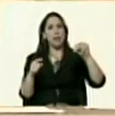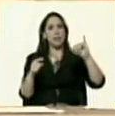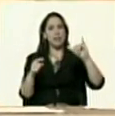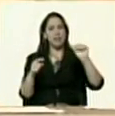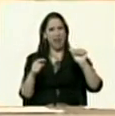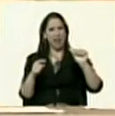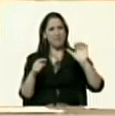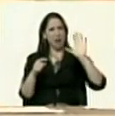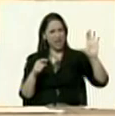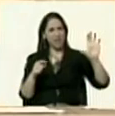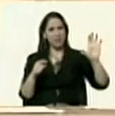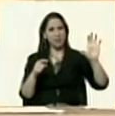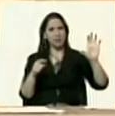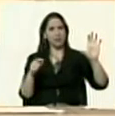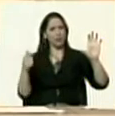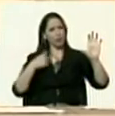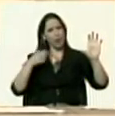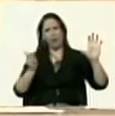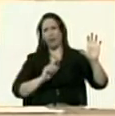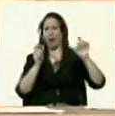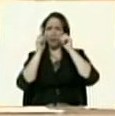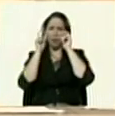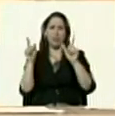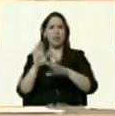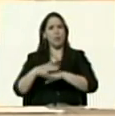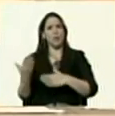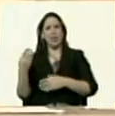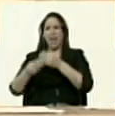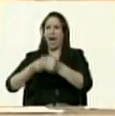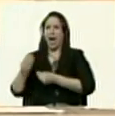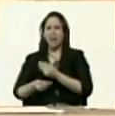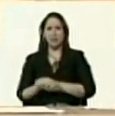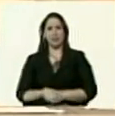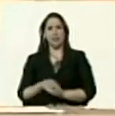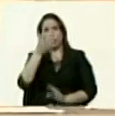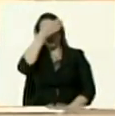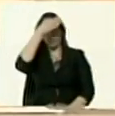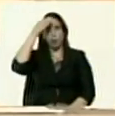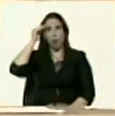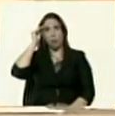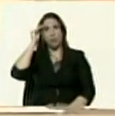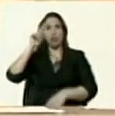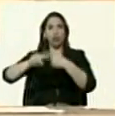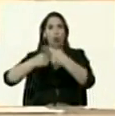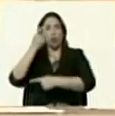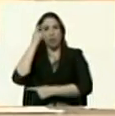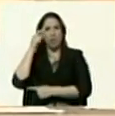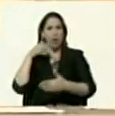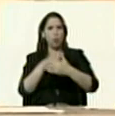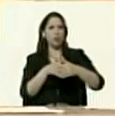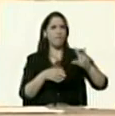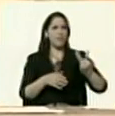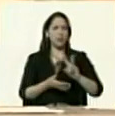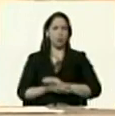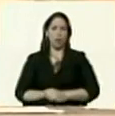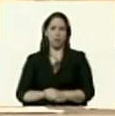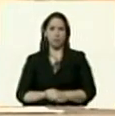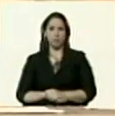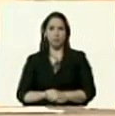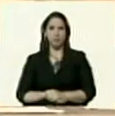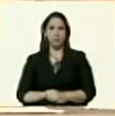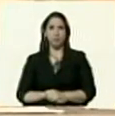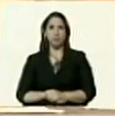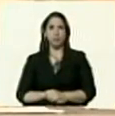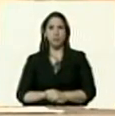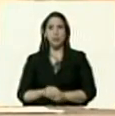Yo no me sorprendo, porque es lo que hace Donald Trump todos los días contra Venezuela. Donald